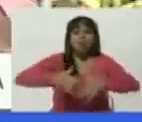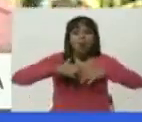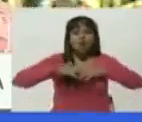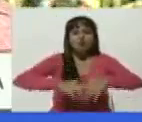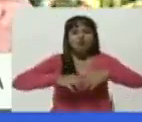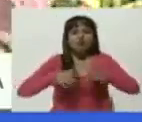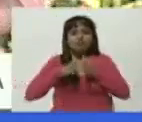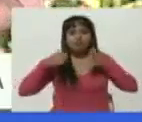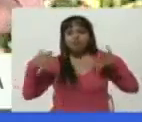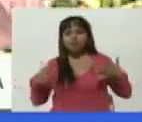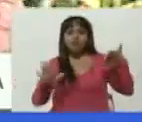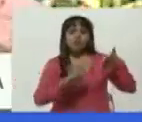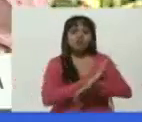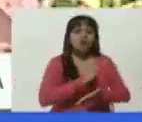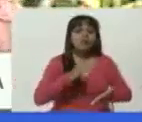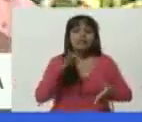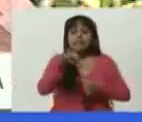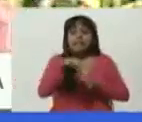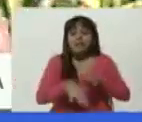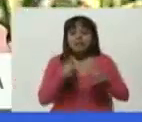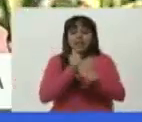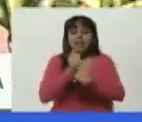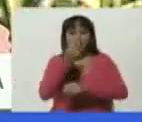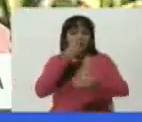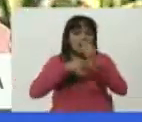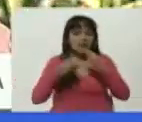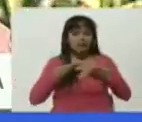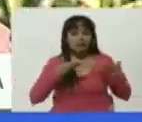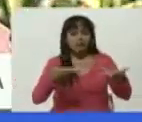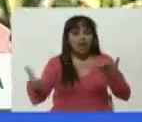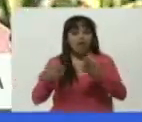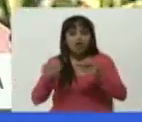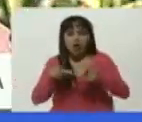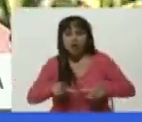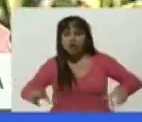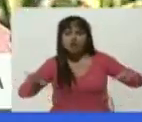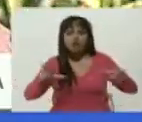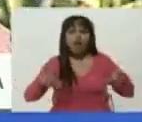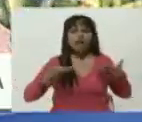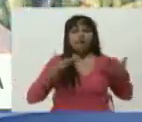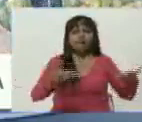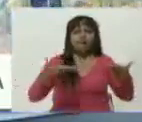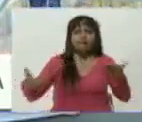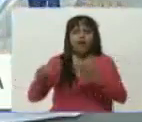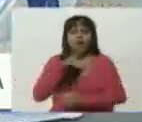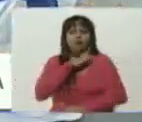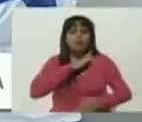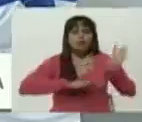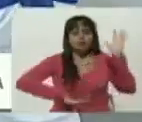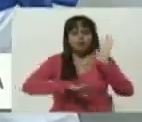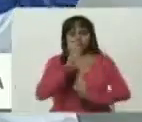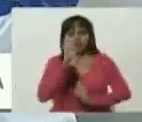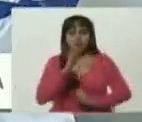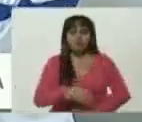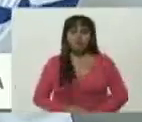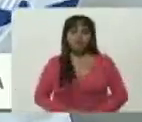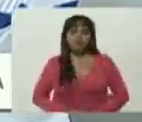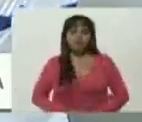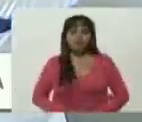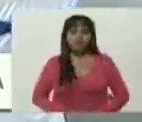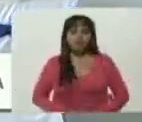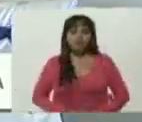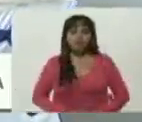gigante de producción en todas las unidades que se le han asignado para su crecimiento y desarrollo.